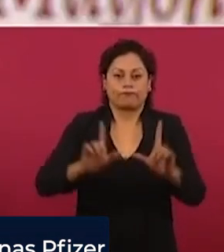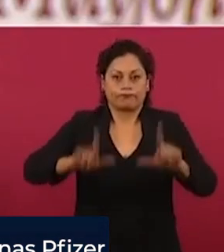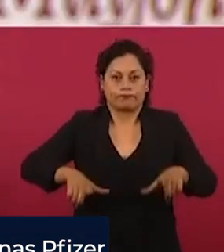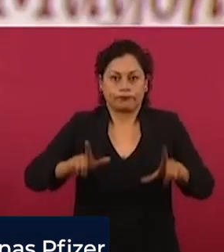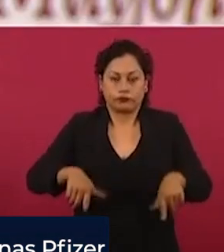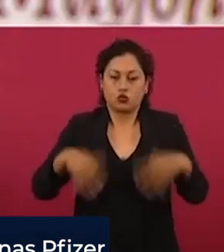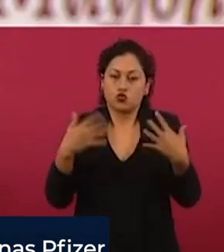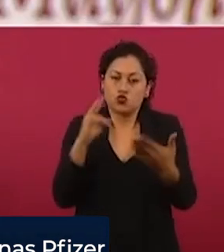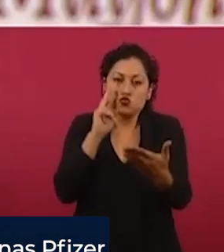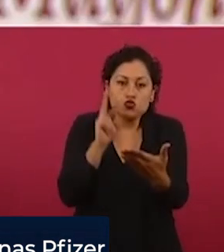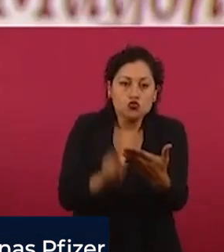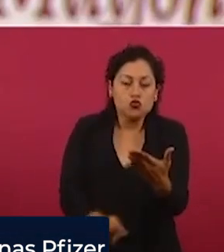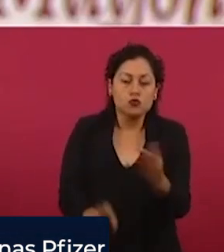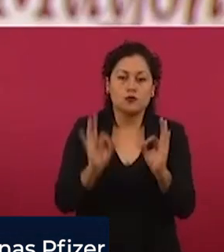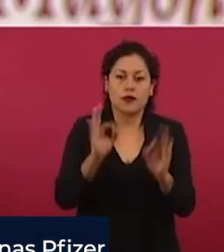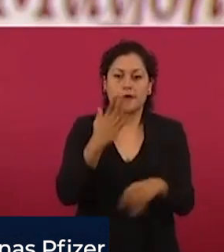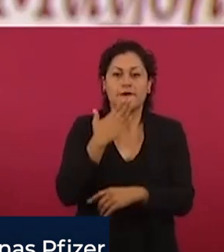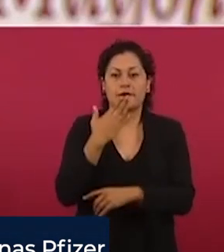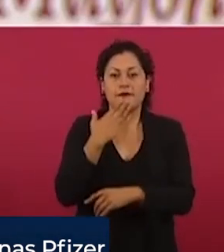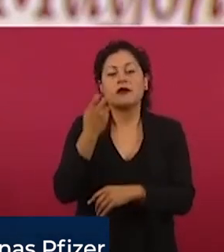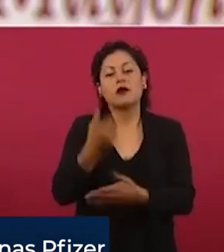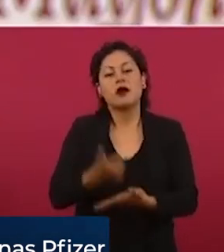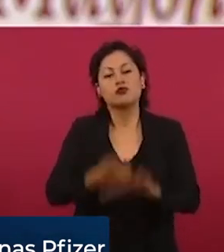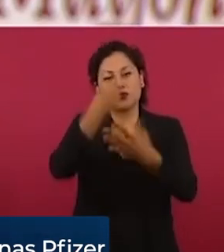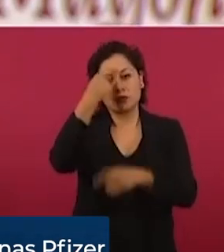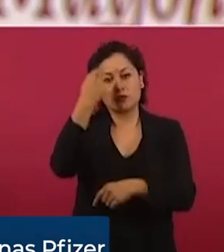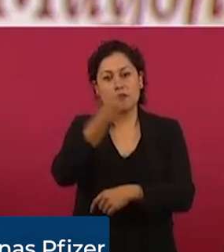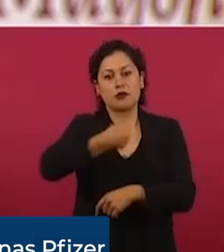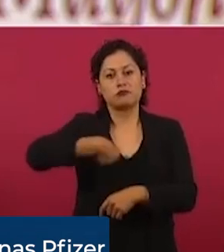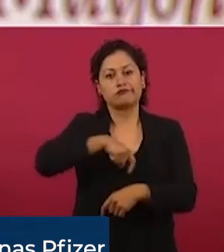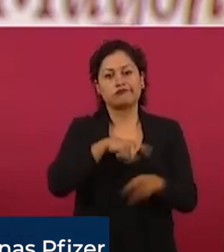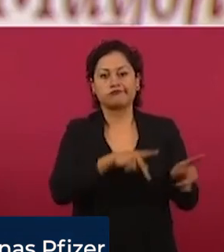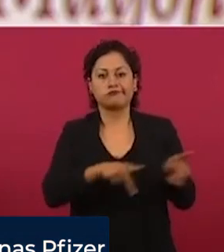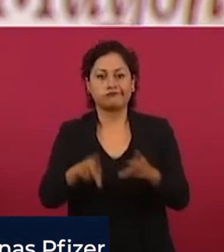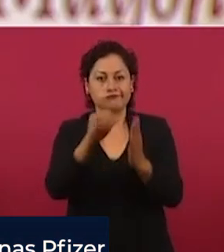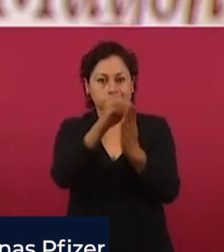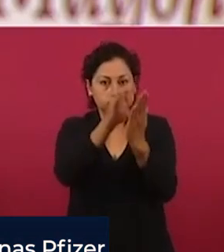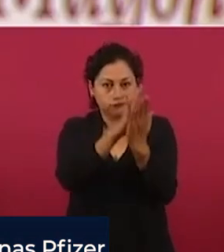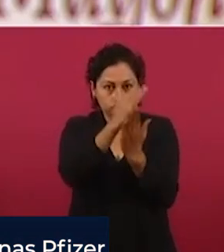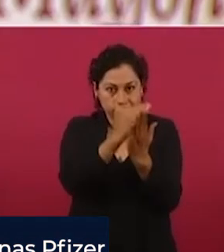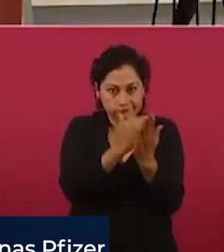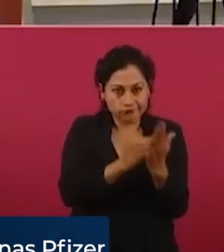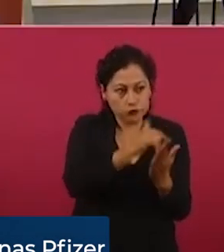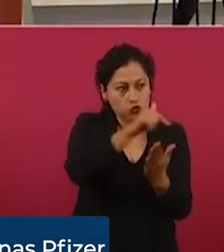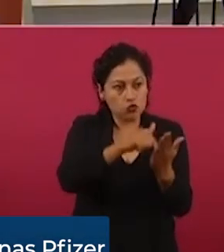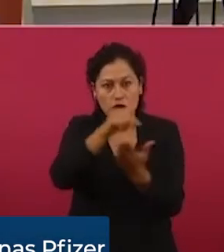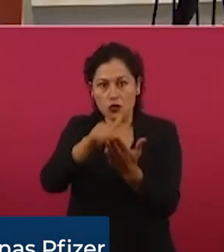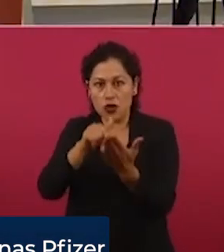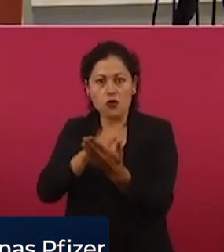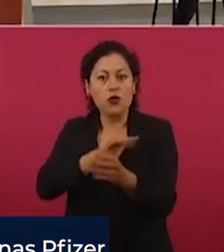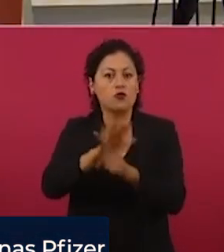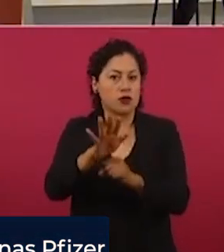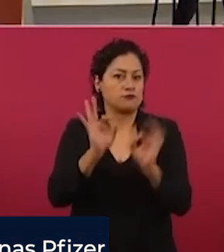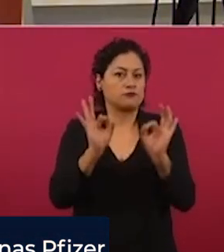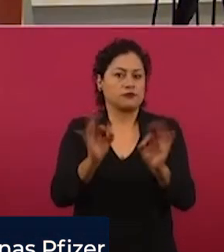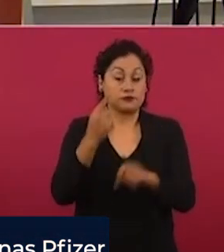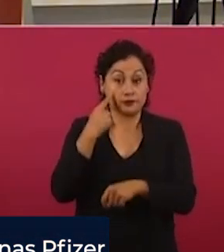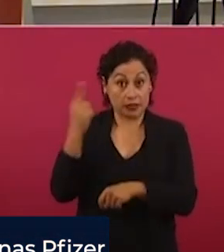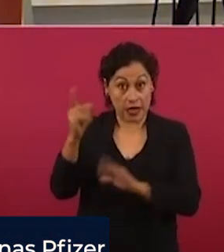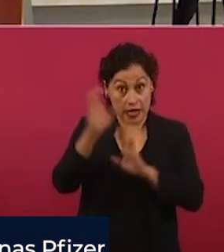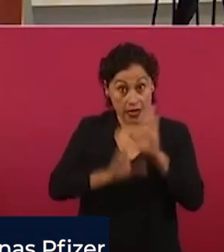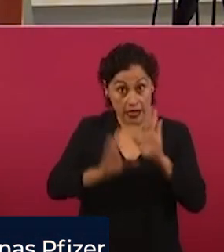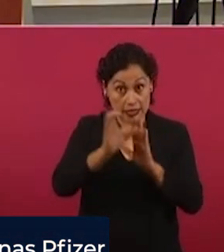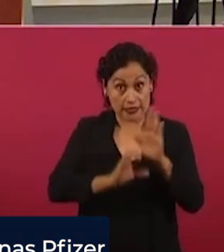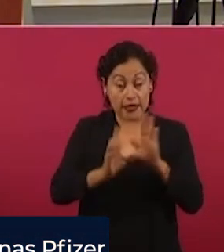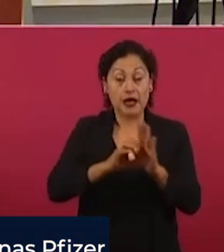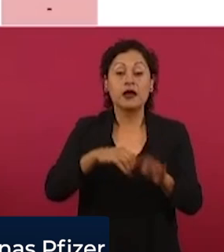más de 800.000 dosis de vacunas Pfizer y el viernes 24, 1.200.000, para un total de